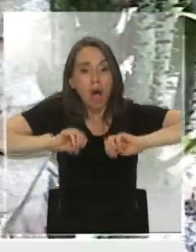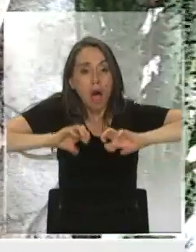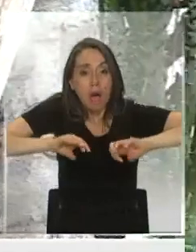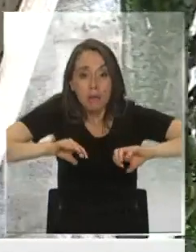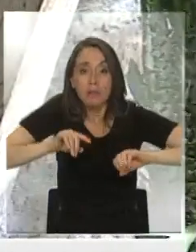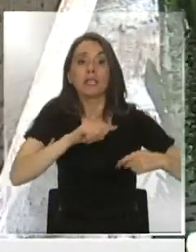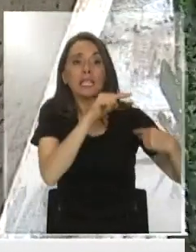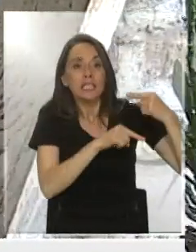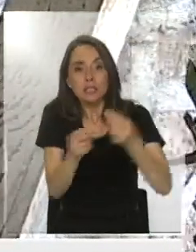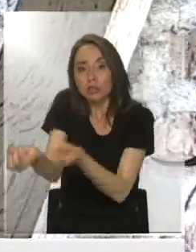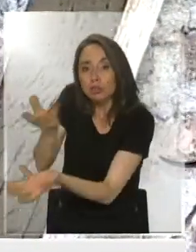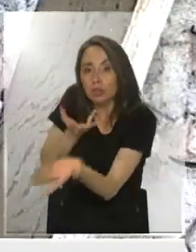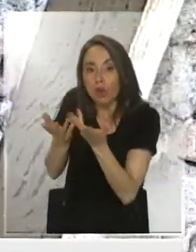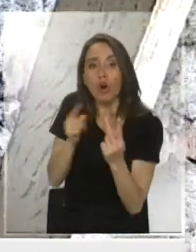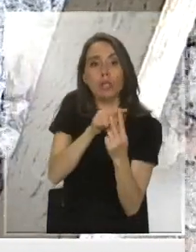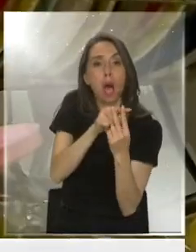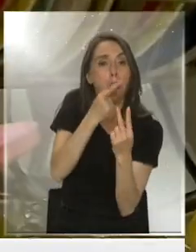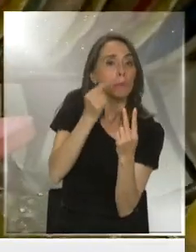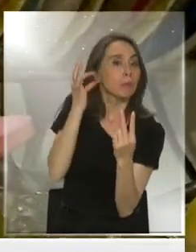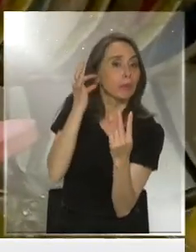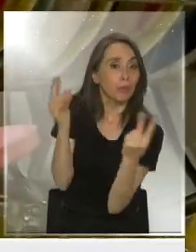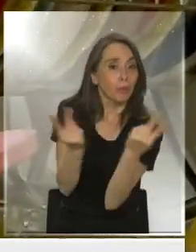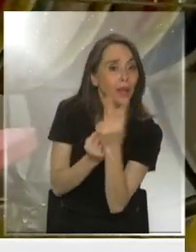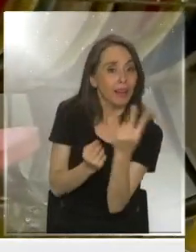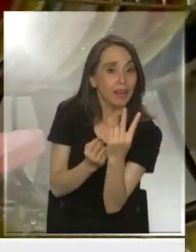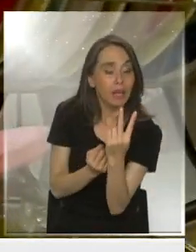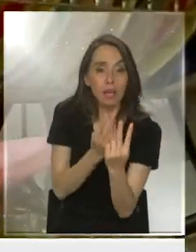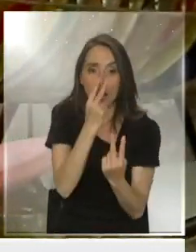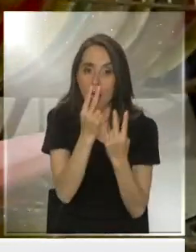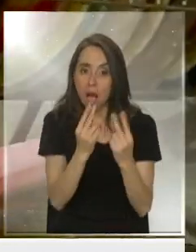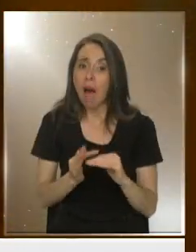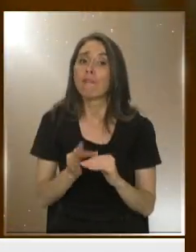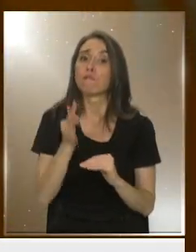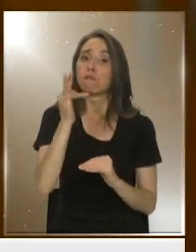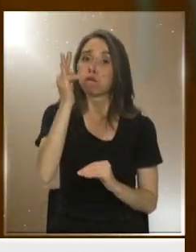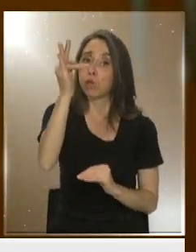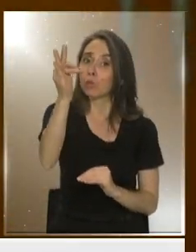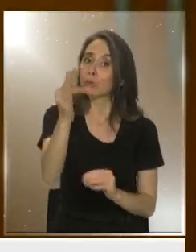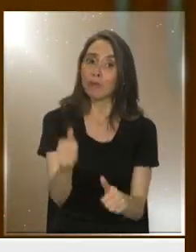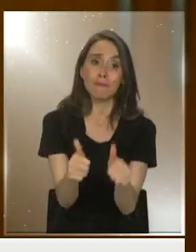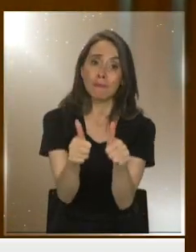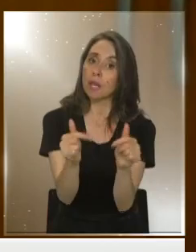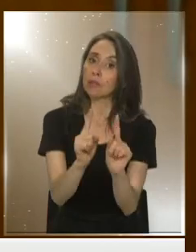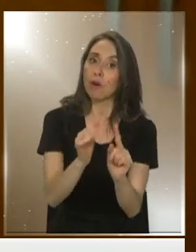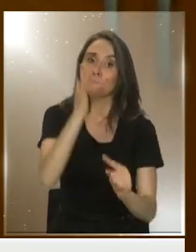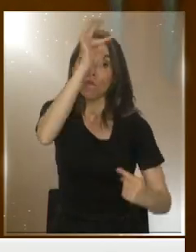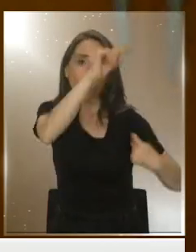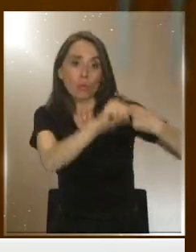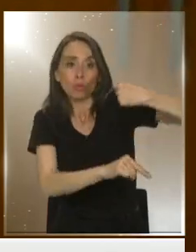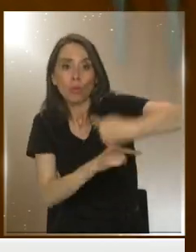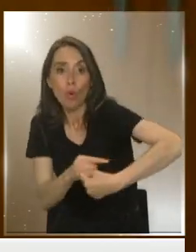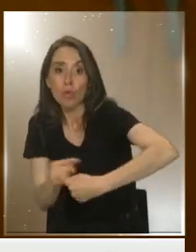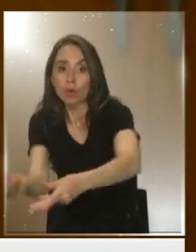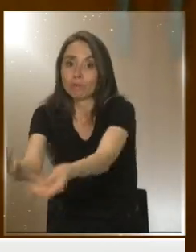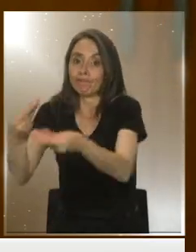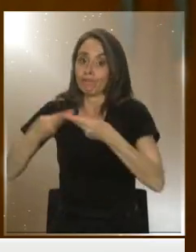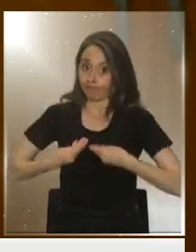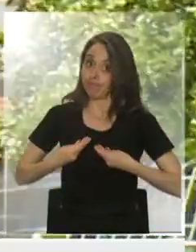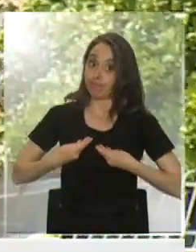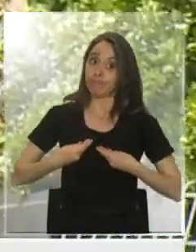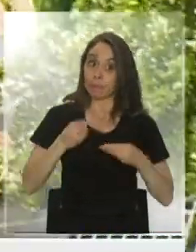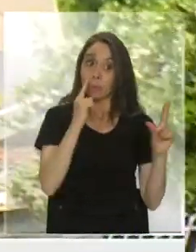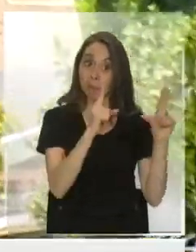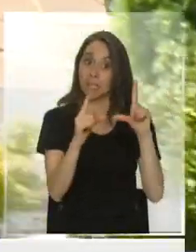A través de las historias de Pedro y Juana hemos podido ver un futuro que sin duda no es auspicioso para los que vienen. Pero ponga atención a este